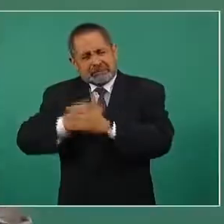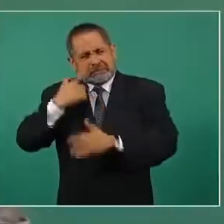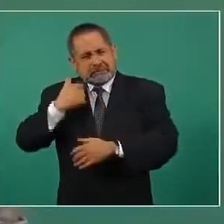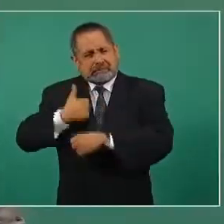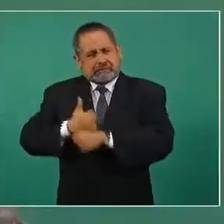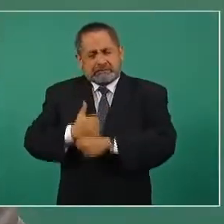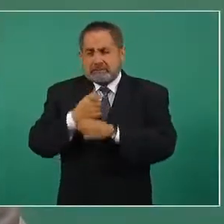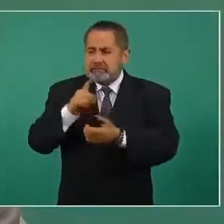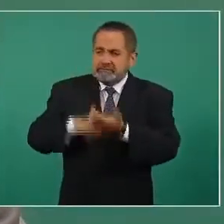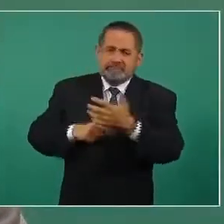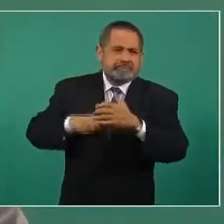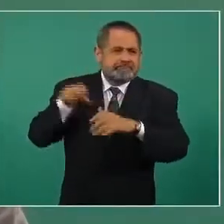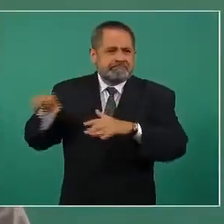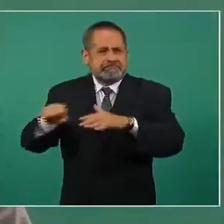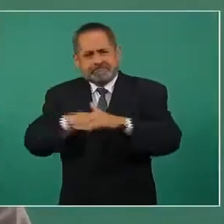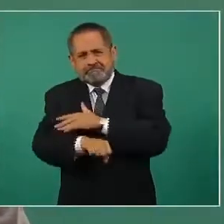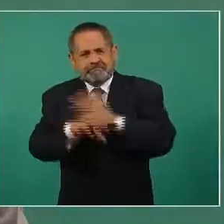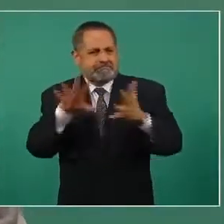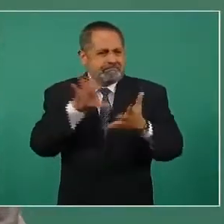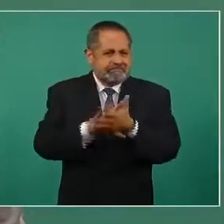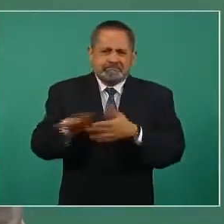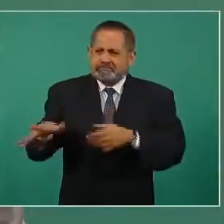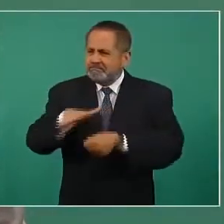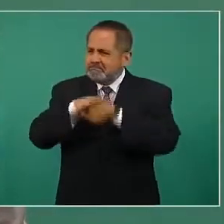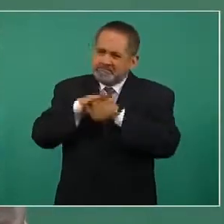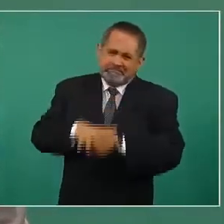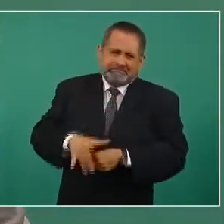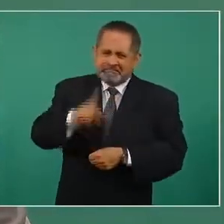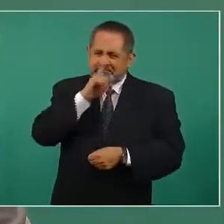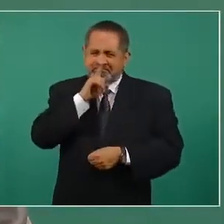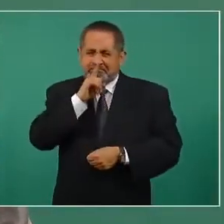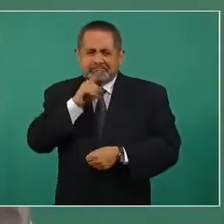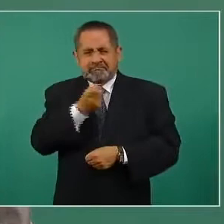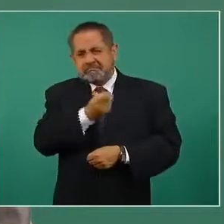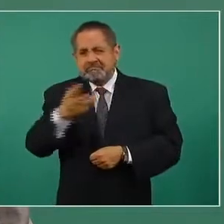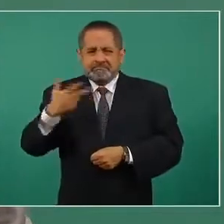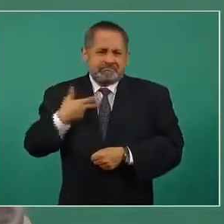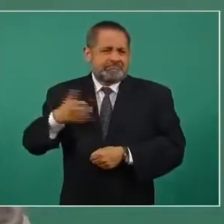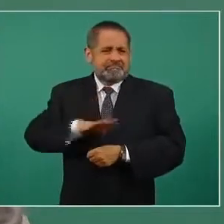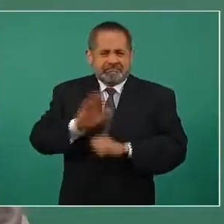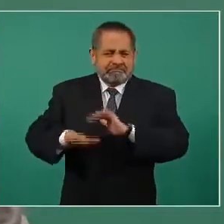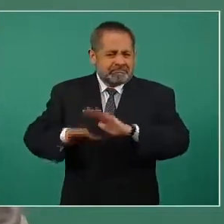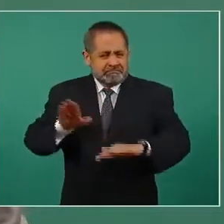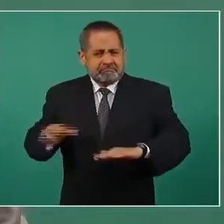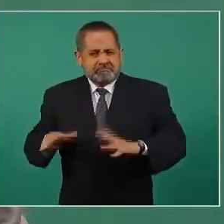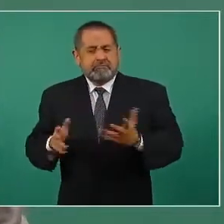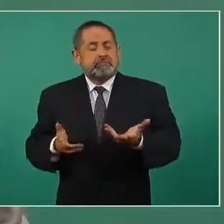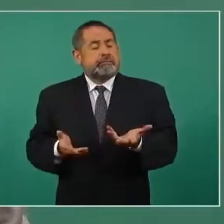en la cárcel, que fueron reprimidos, muchos fallecidos,